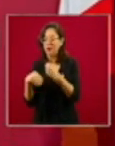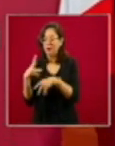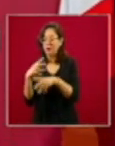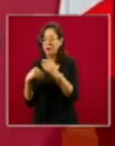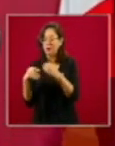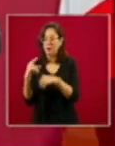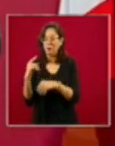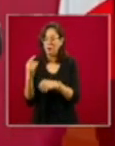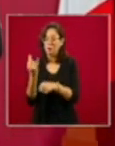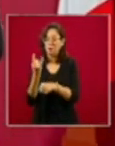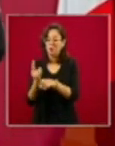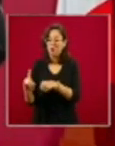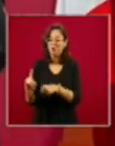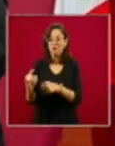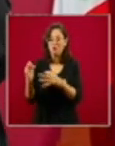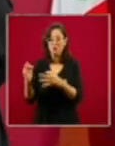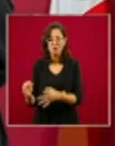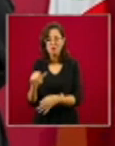Tenemos